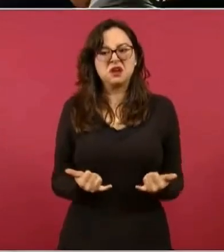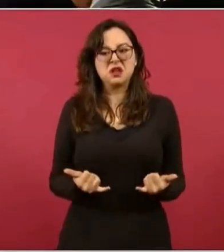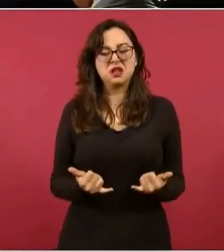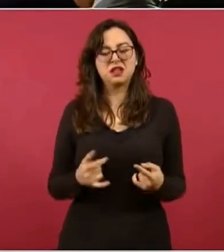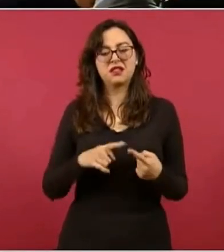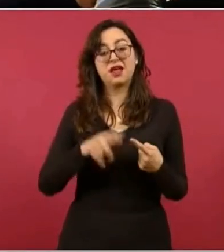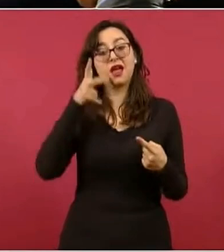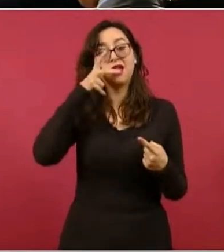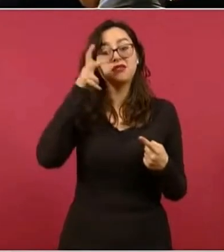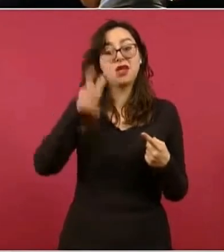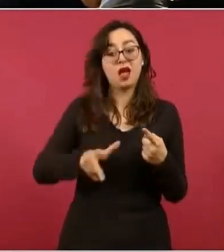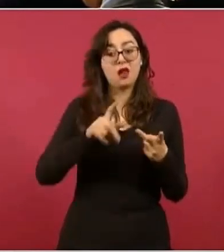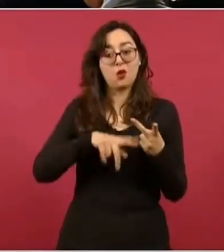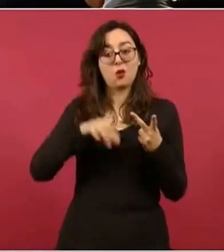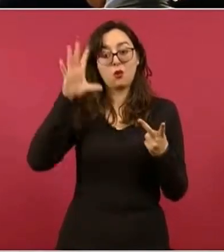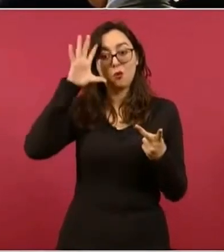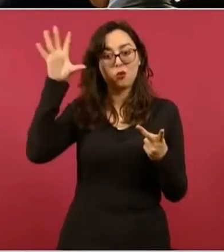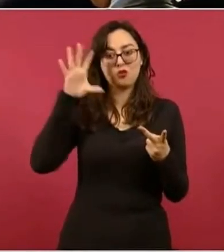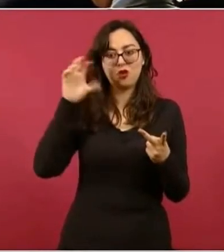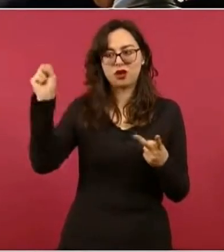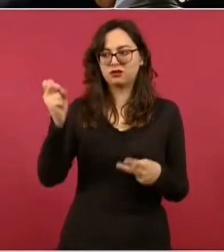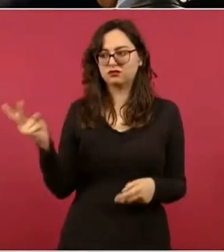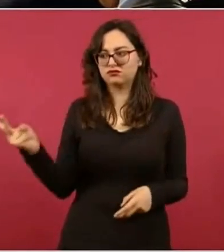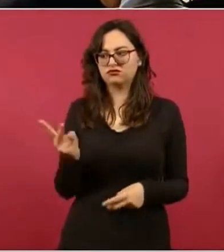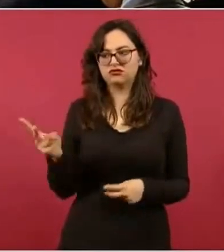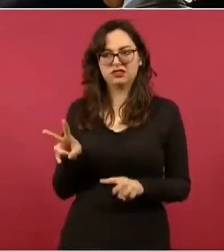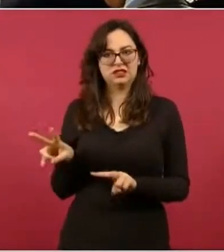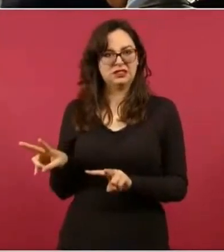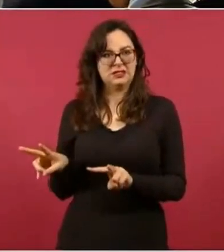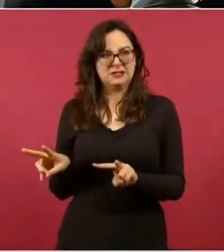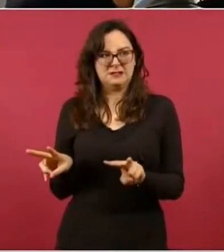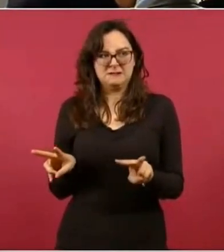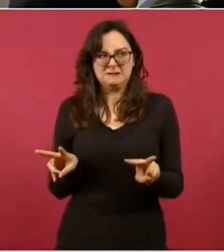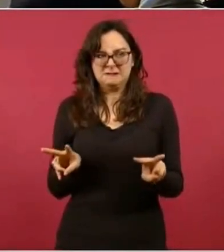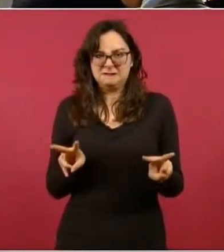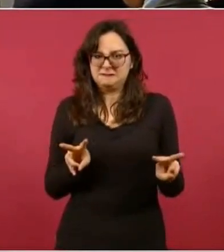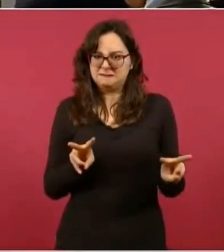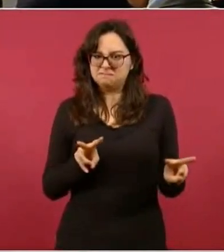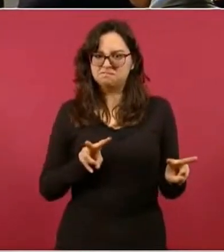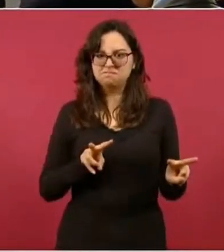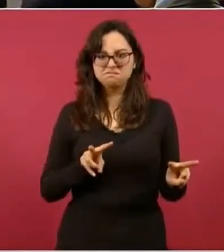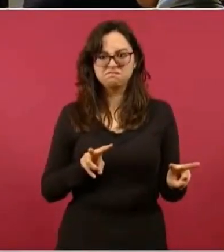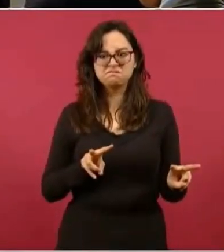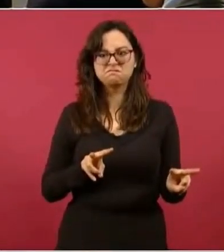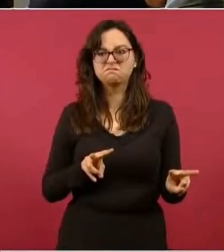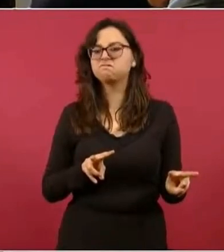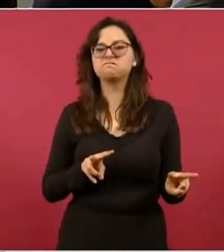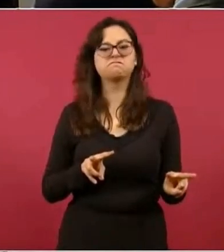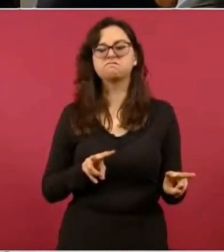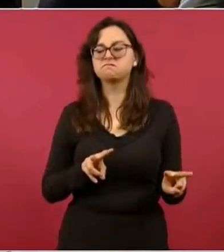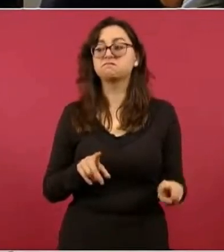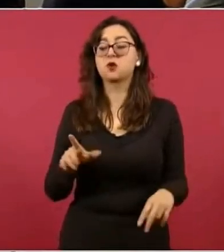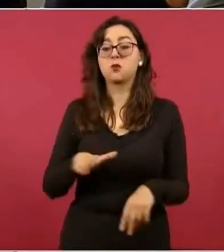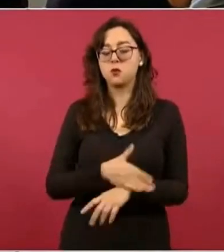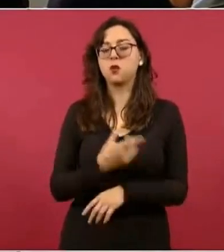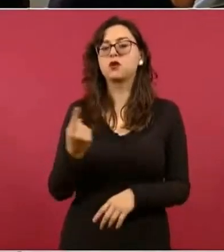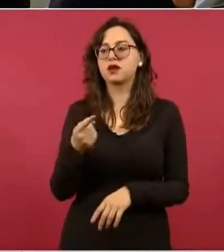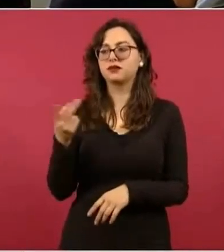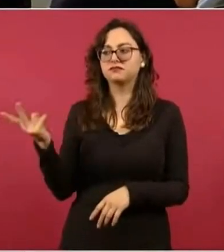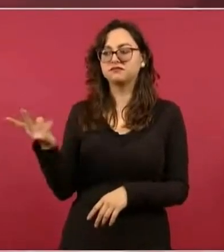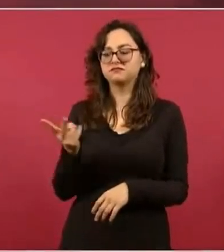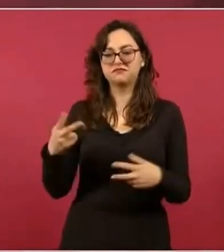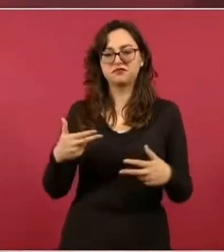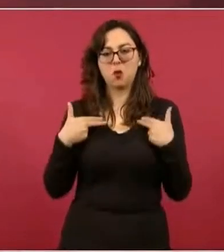Hidalgo y Morelos humanistas lucharon no solo para que México